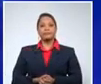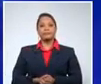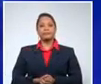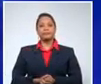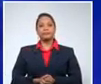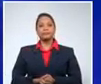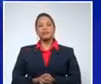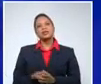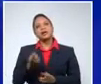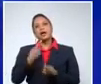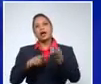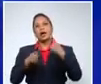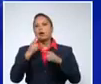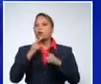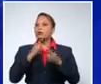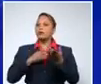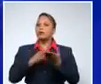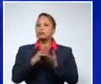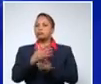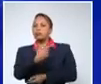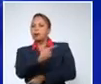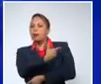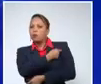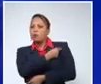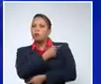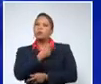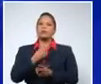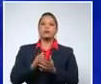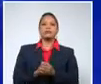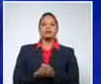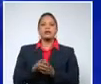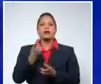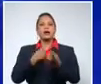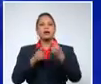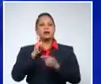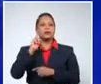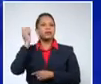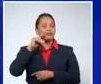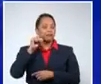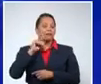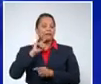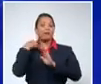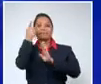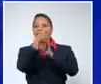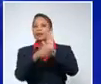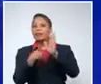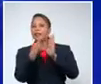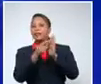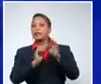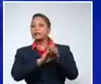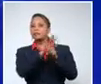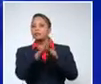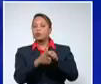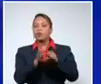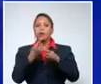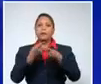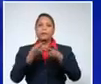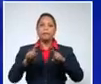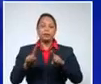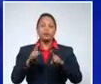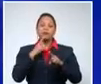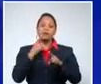a pesar de las vacunas, a pesar de todo lo que se conoce ya de esta enfermedad. También algunas conductas no